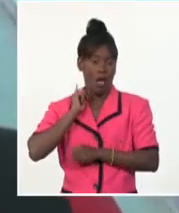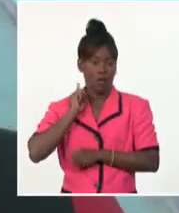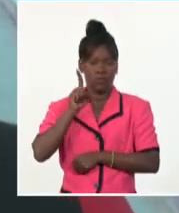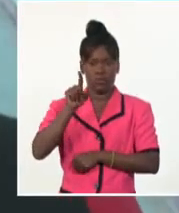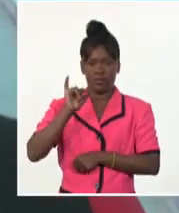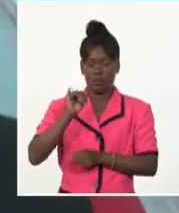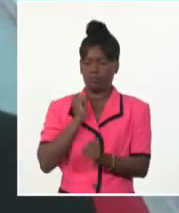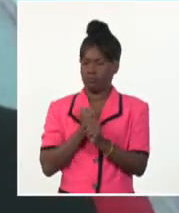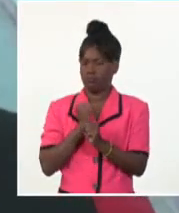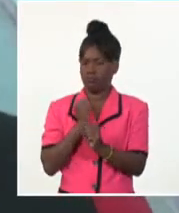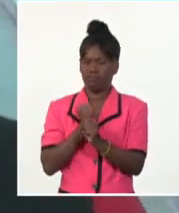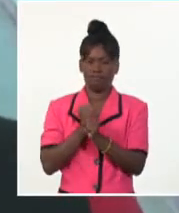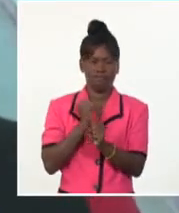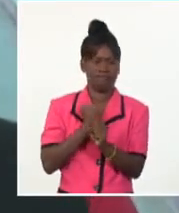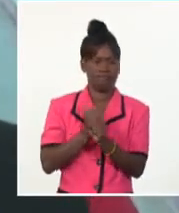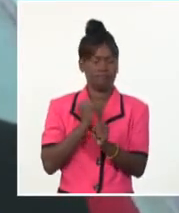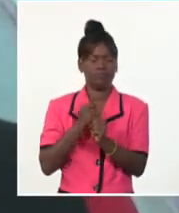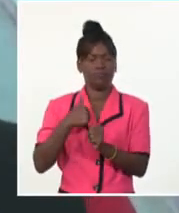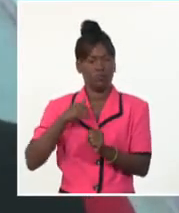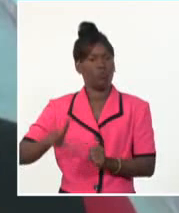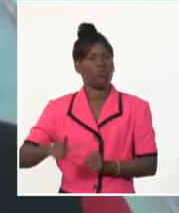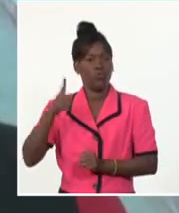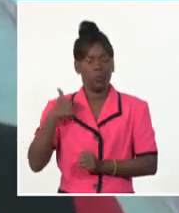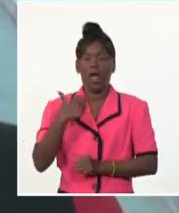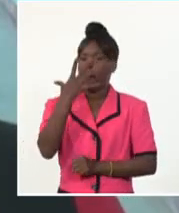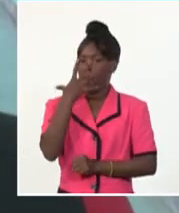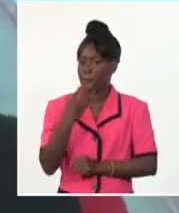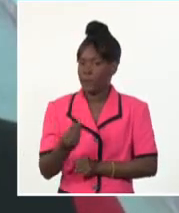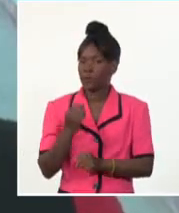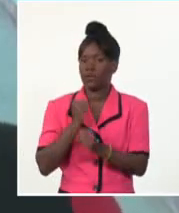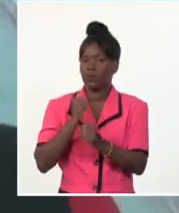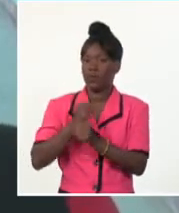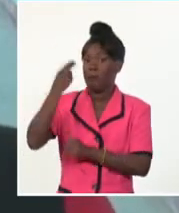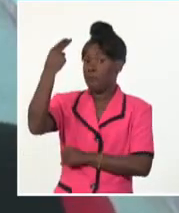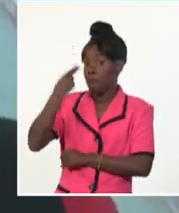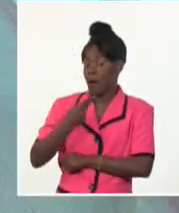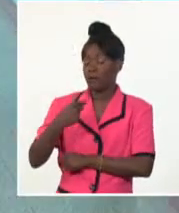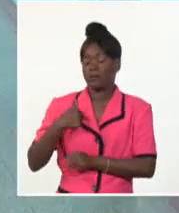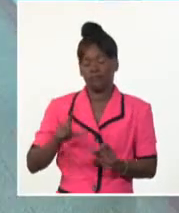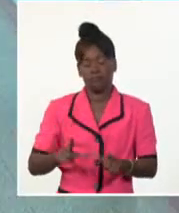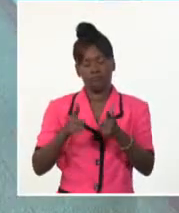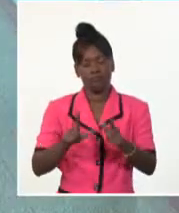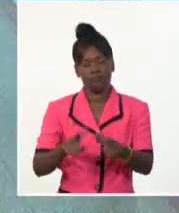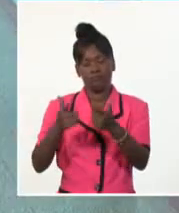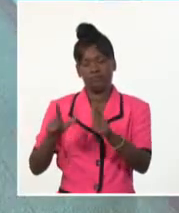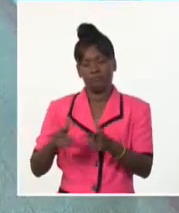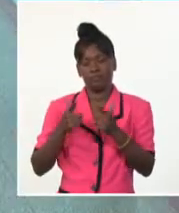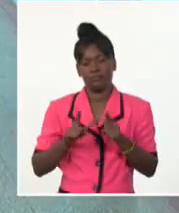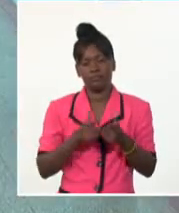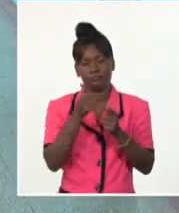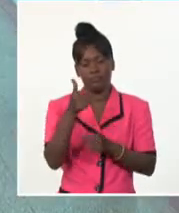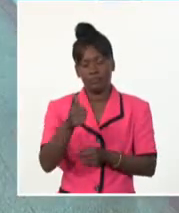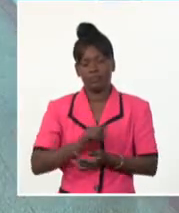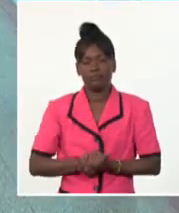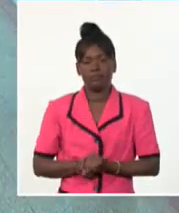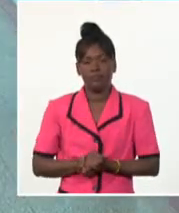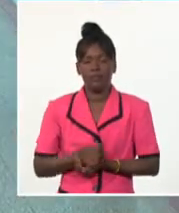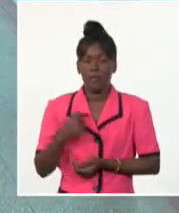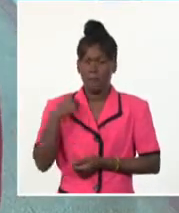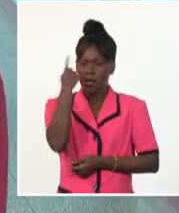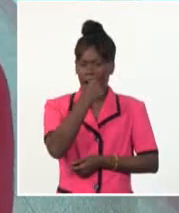gusta cumplir con lo que me corresponde, con las tareas que me indican. Soy de un